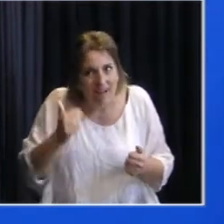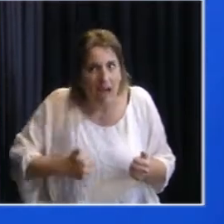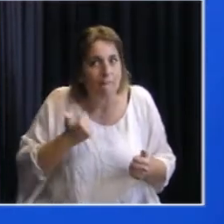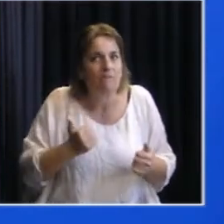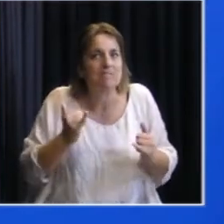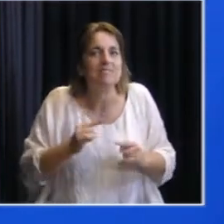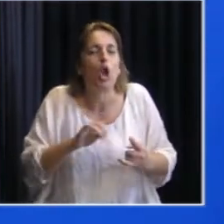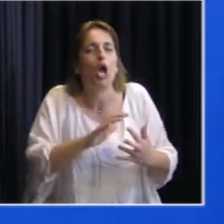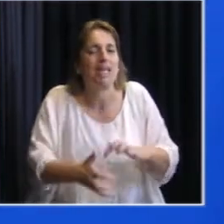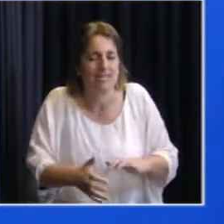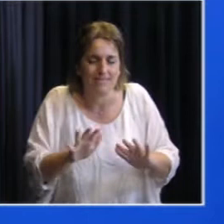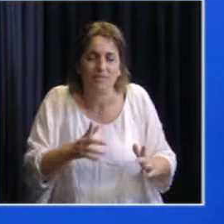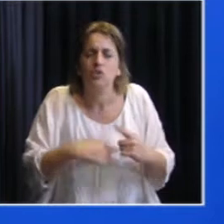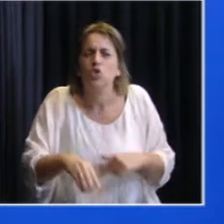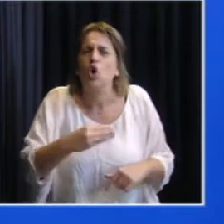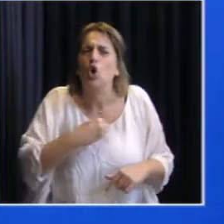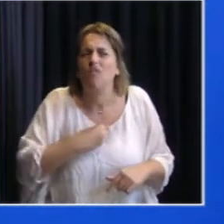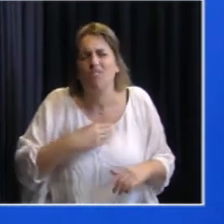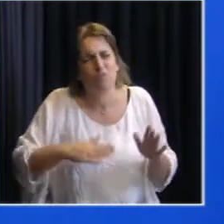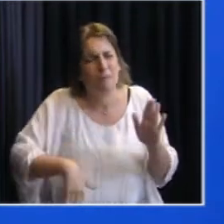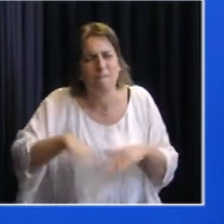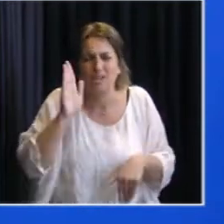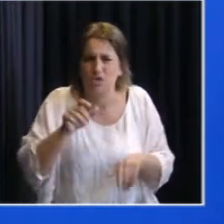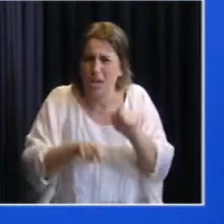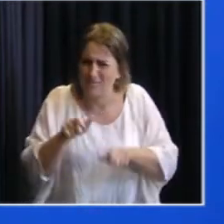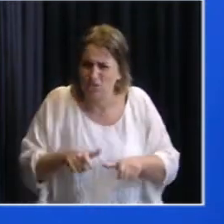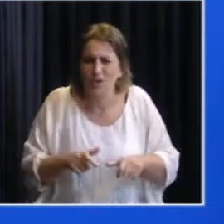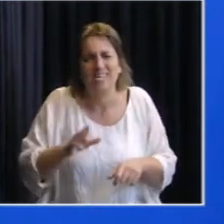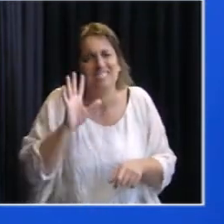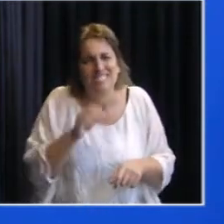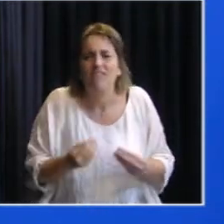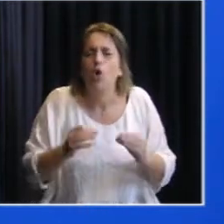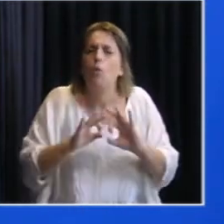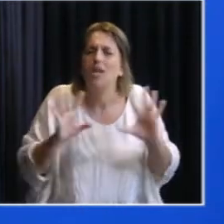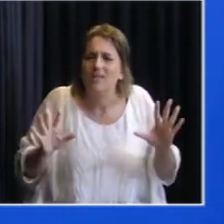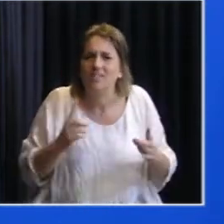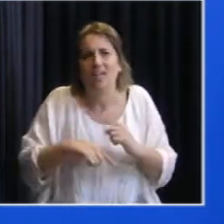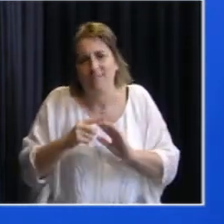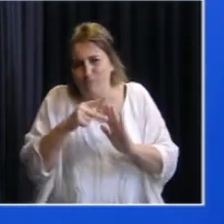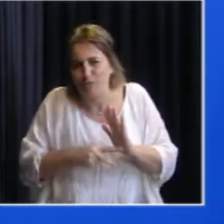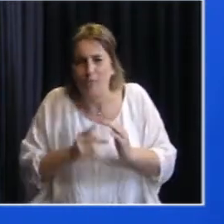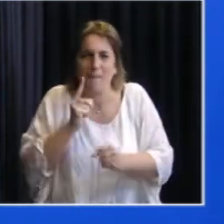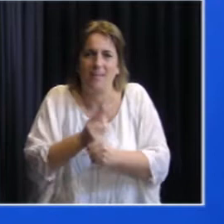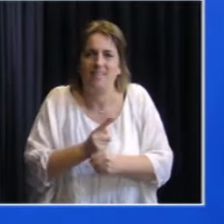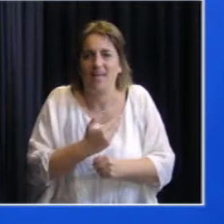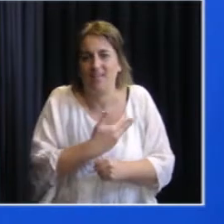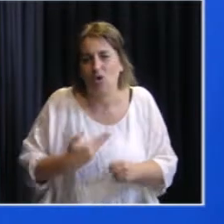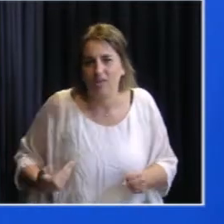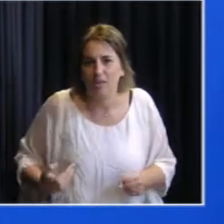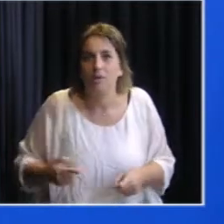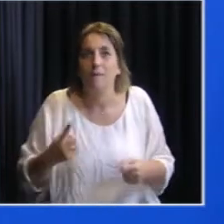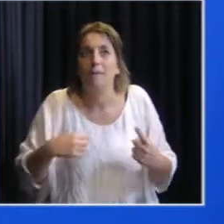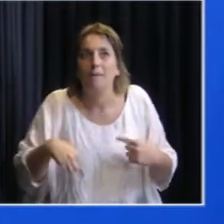nosotros confiamos en que la mayoría de la gente hace un buen uso de su libertad hace un buen uso de las medidas del gobierno no la podemos asegurar que todos